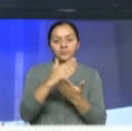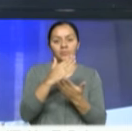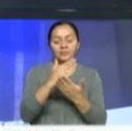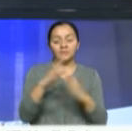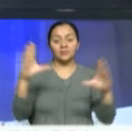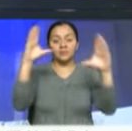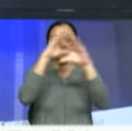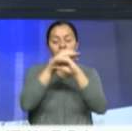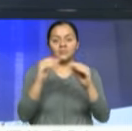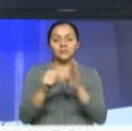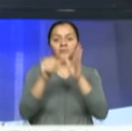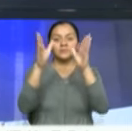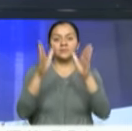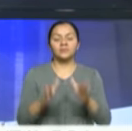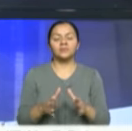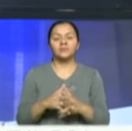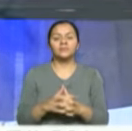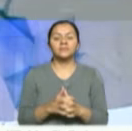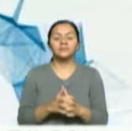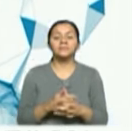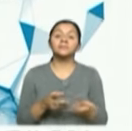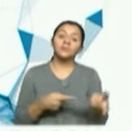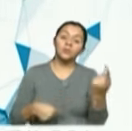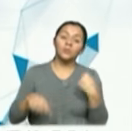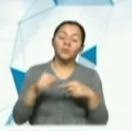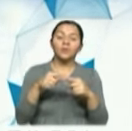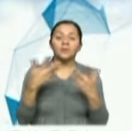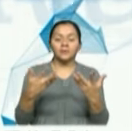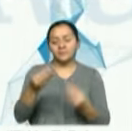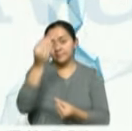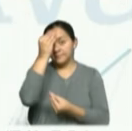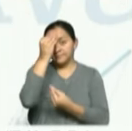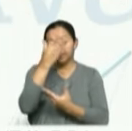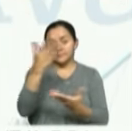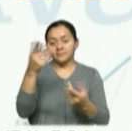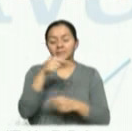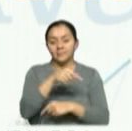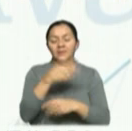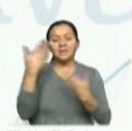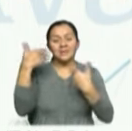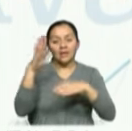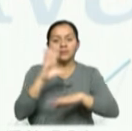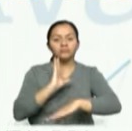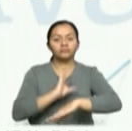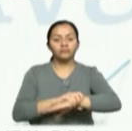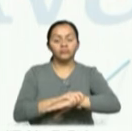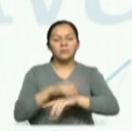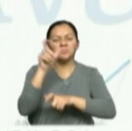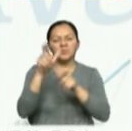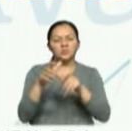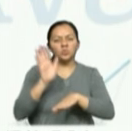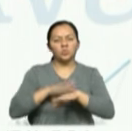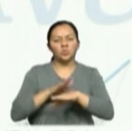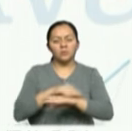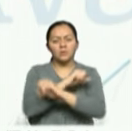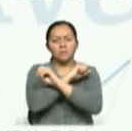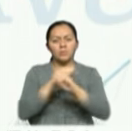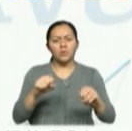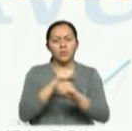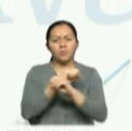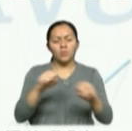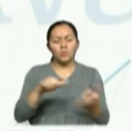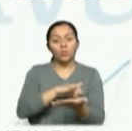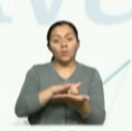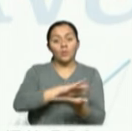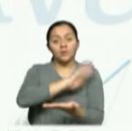estelar de su noticiero ciudadano. Al volver, les comentaremos, fue capturado el presunto responsable de las explosiones en